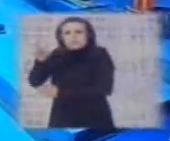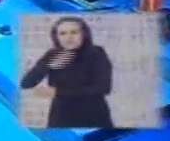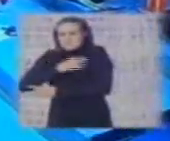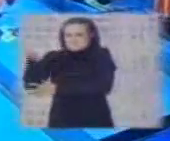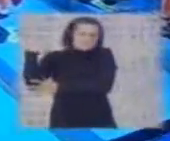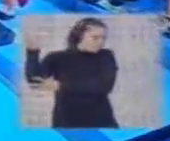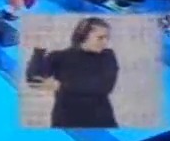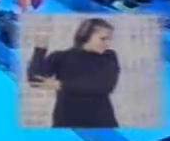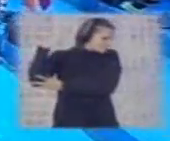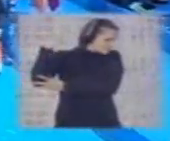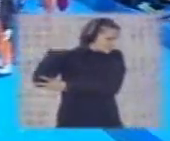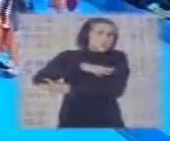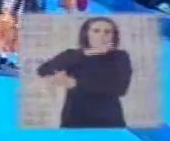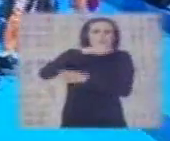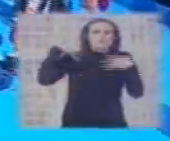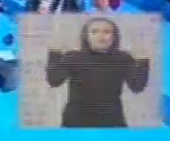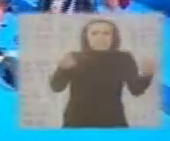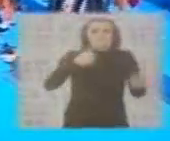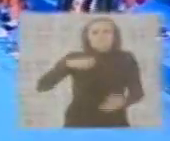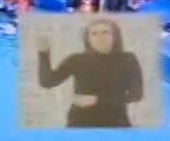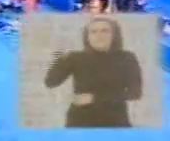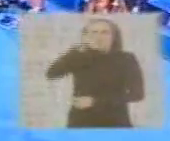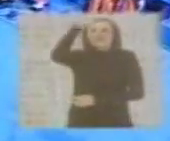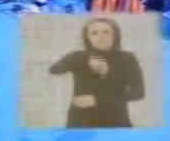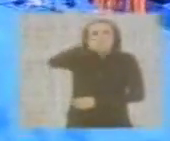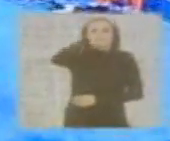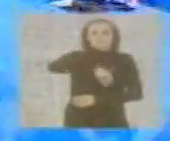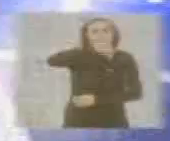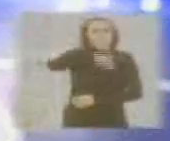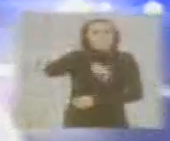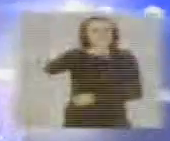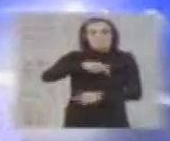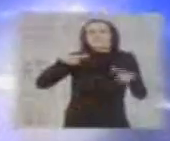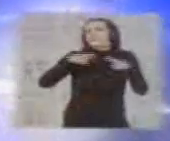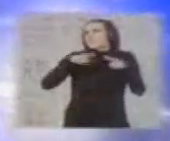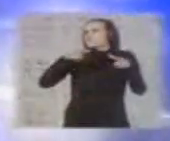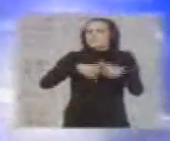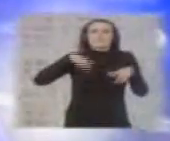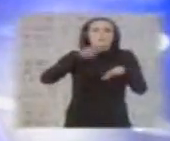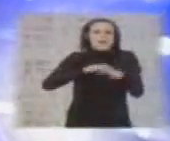ignora. Por eso vengo aquí, coño, para